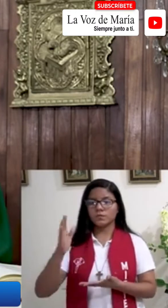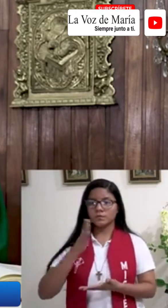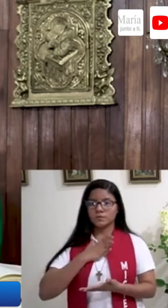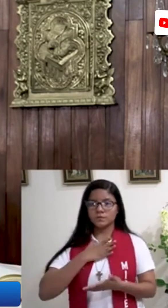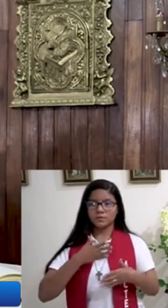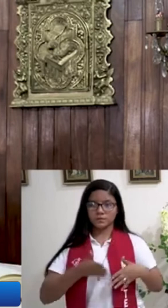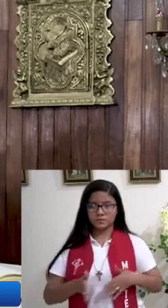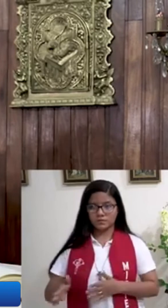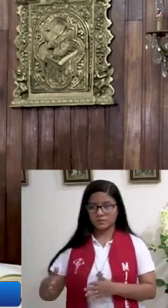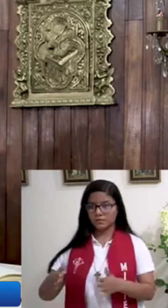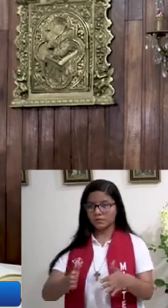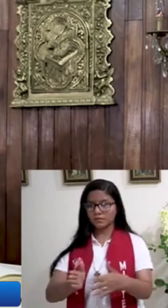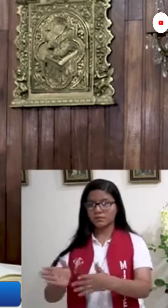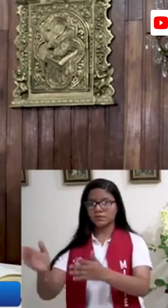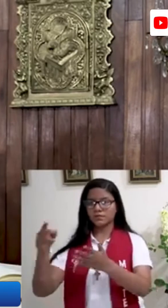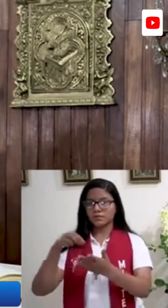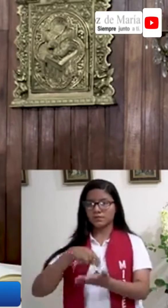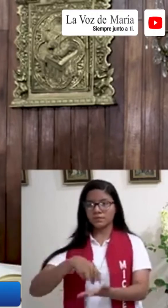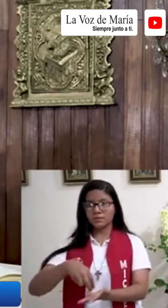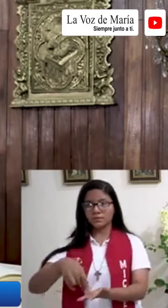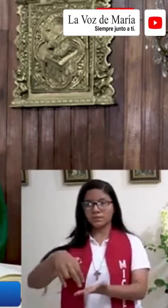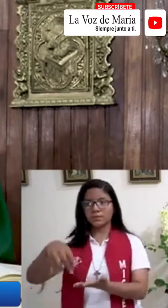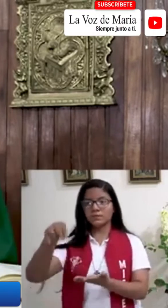camino iré